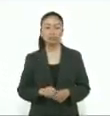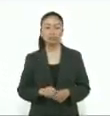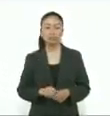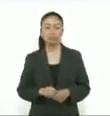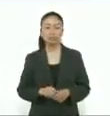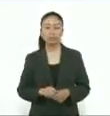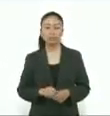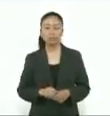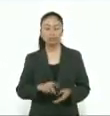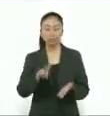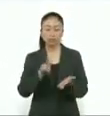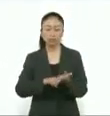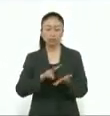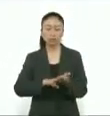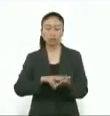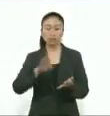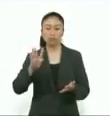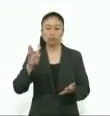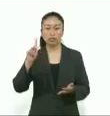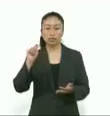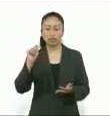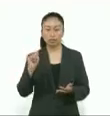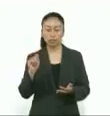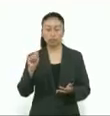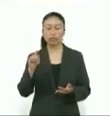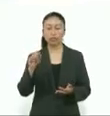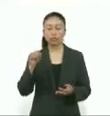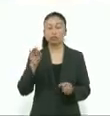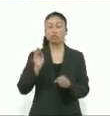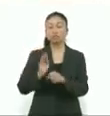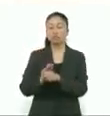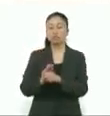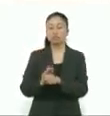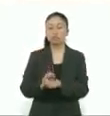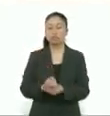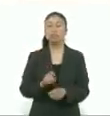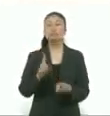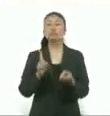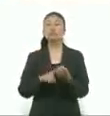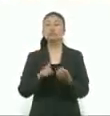la transformación. ¿Dónde estamos?